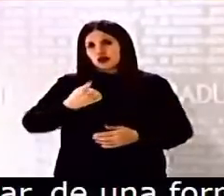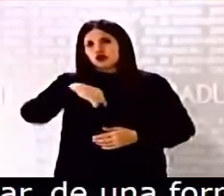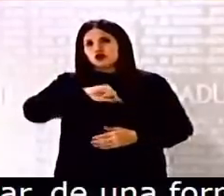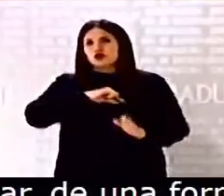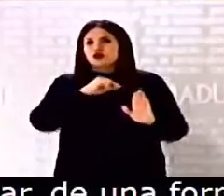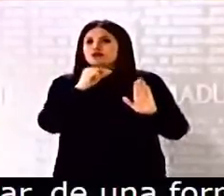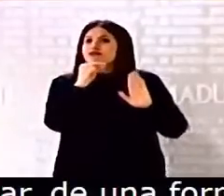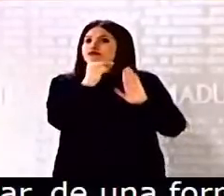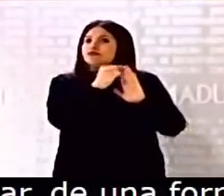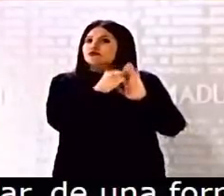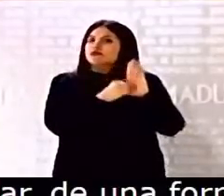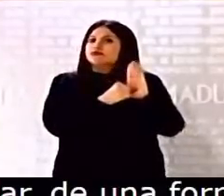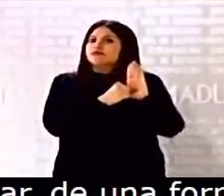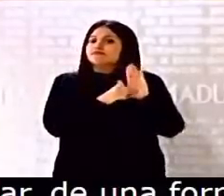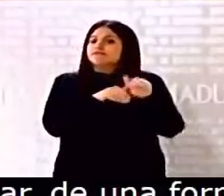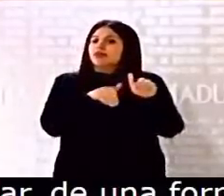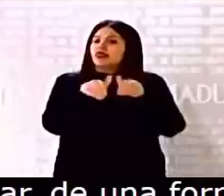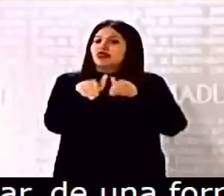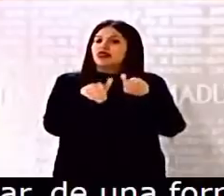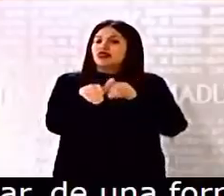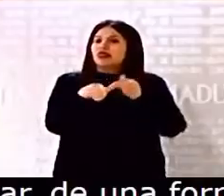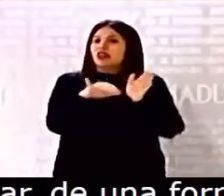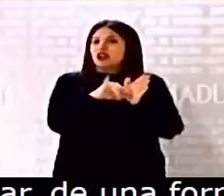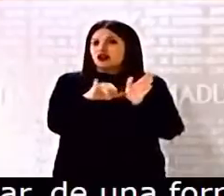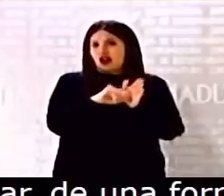excesivamente próxima a la fecha de San José.